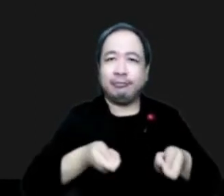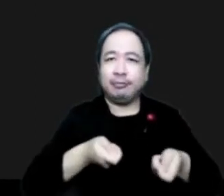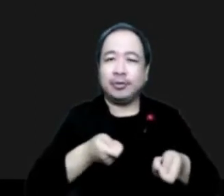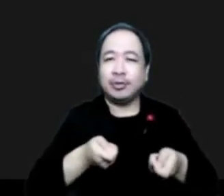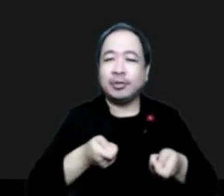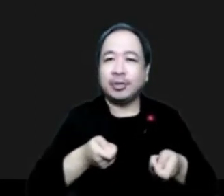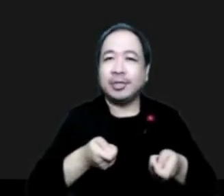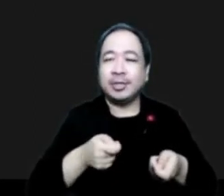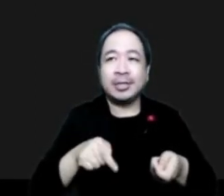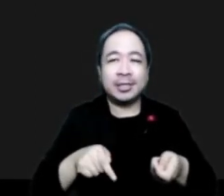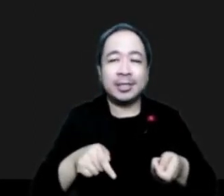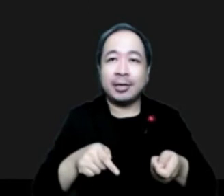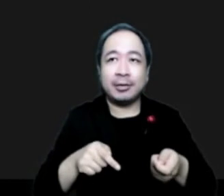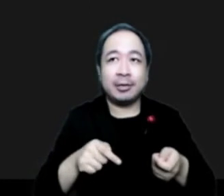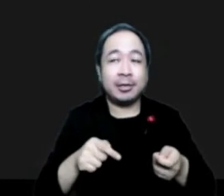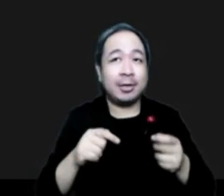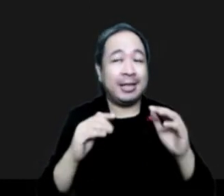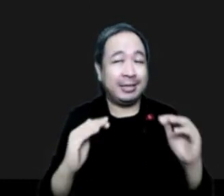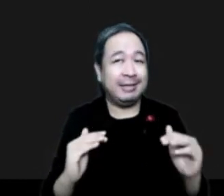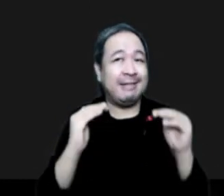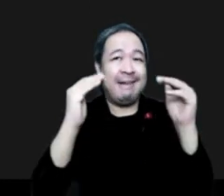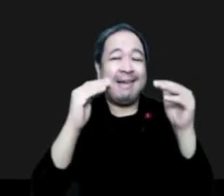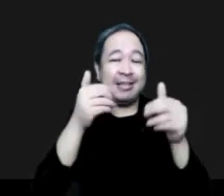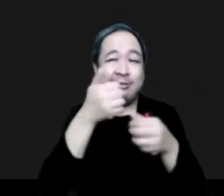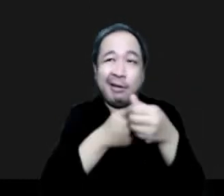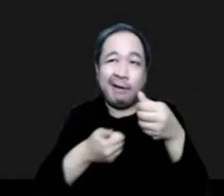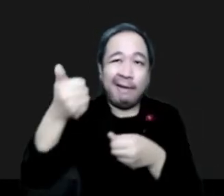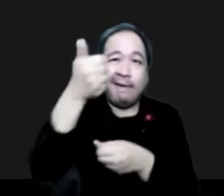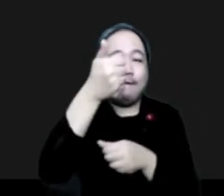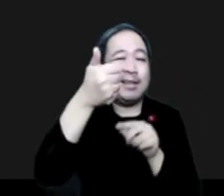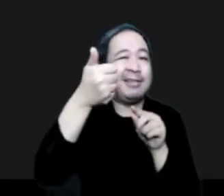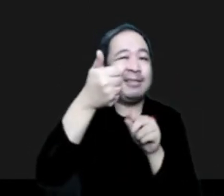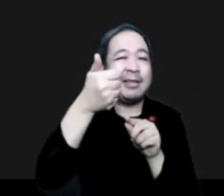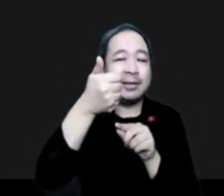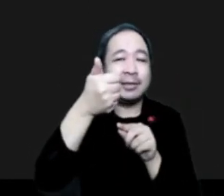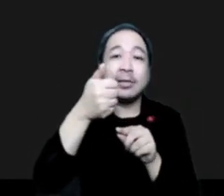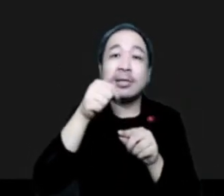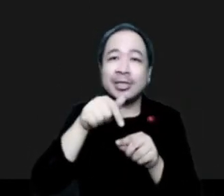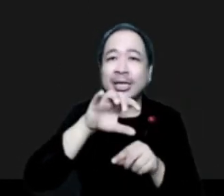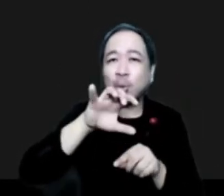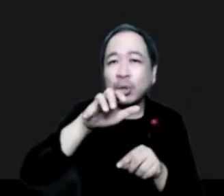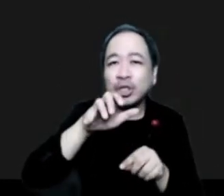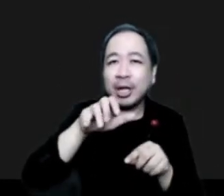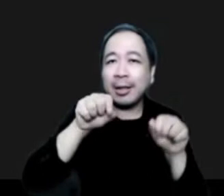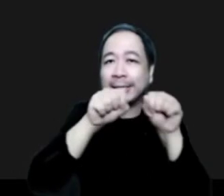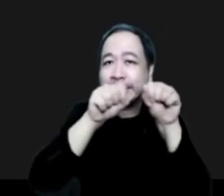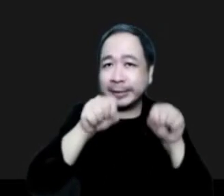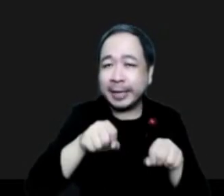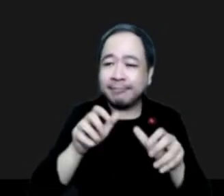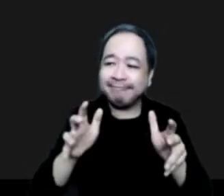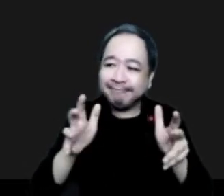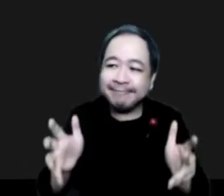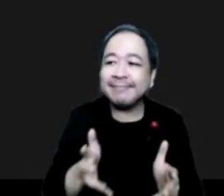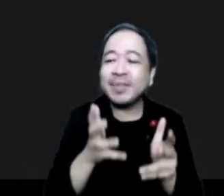y que esta estructura regional nos permite promover apoyos para todos los